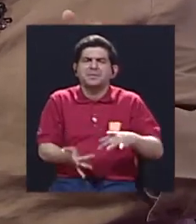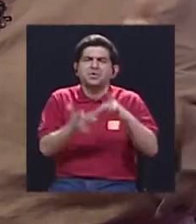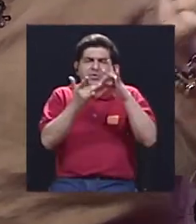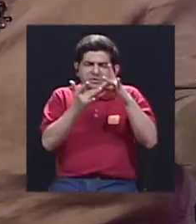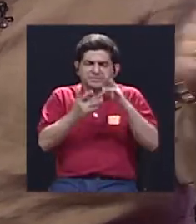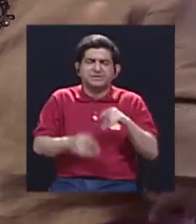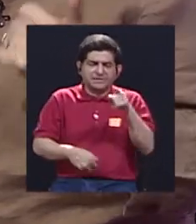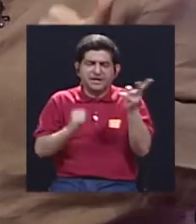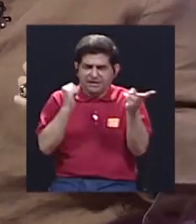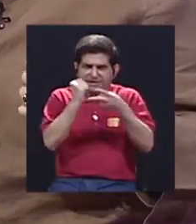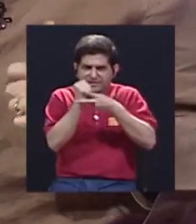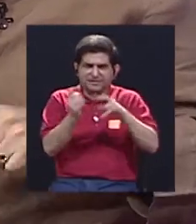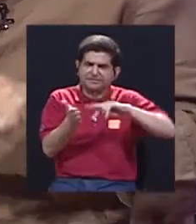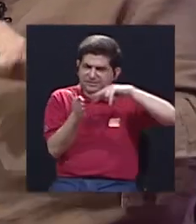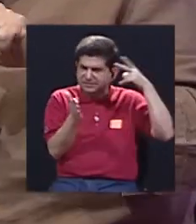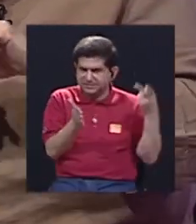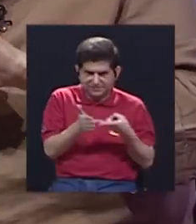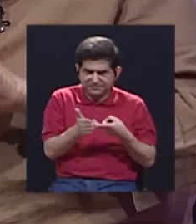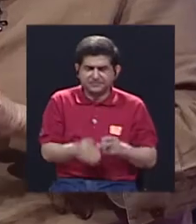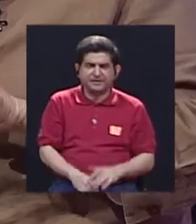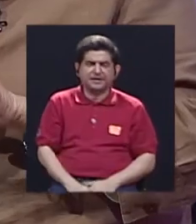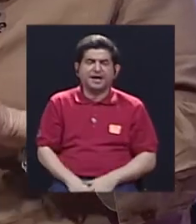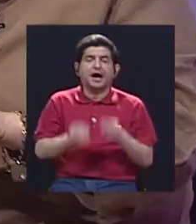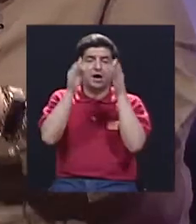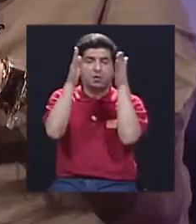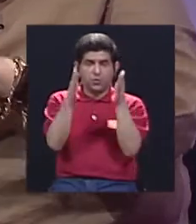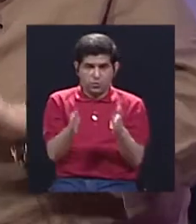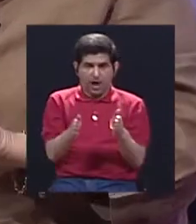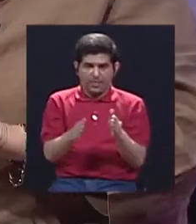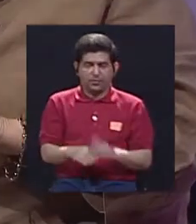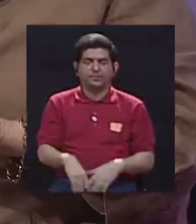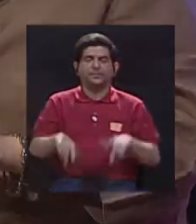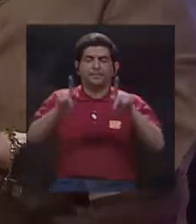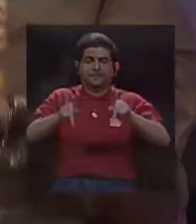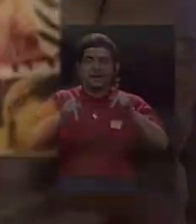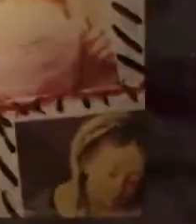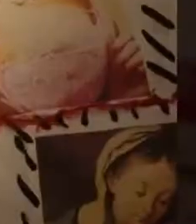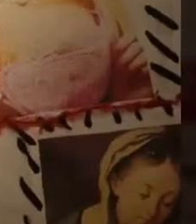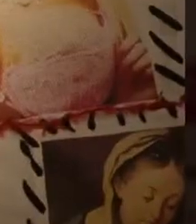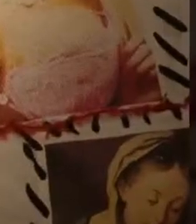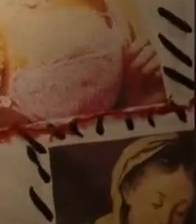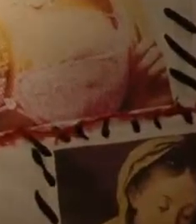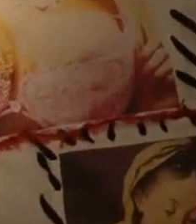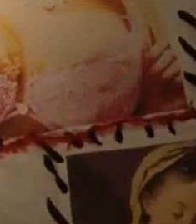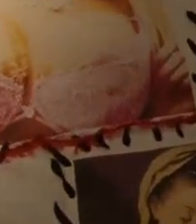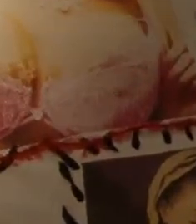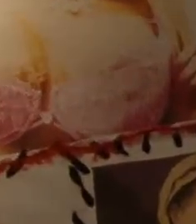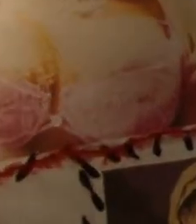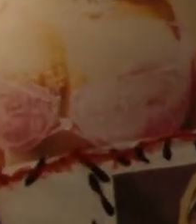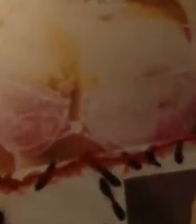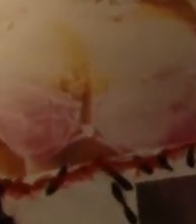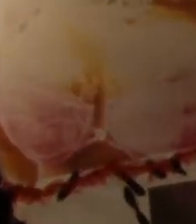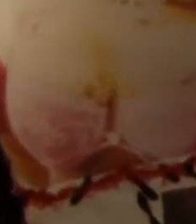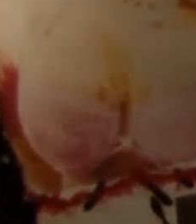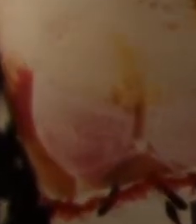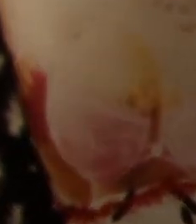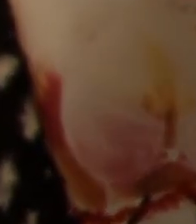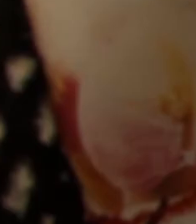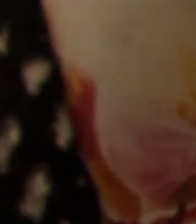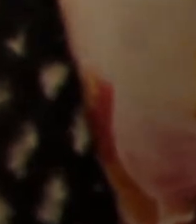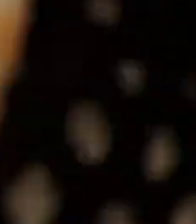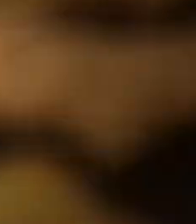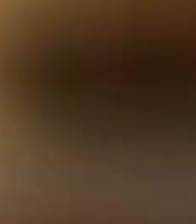Trienal. Uh-huh. Que significa que el jurado, el público y las empresas